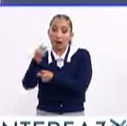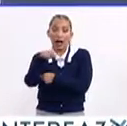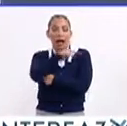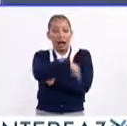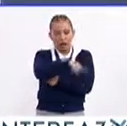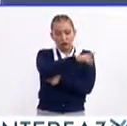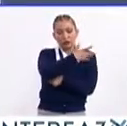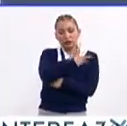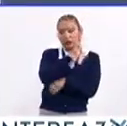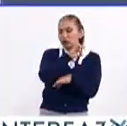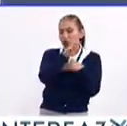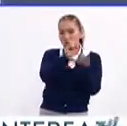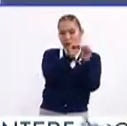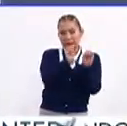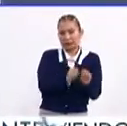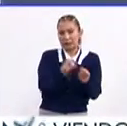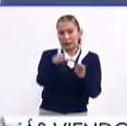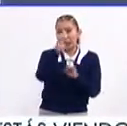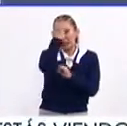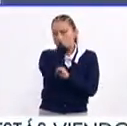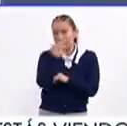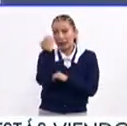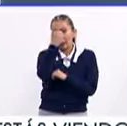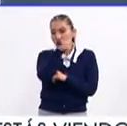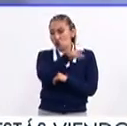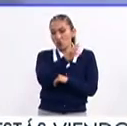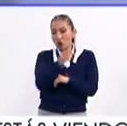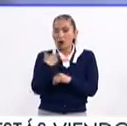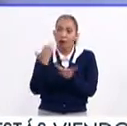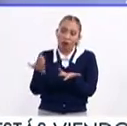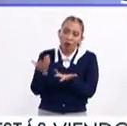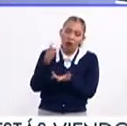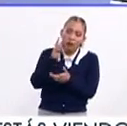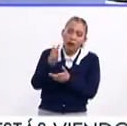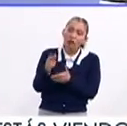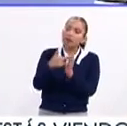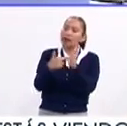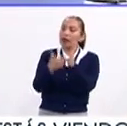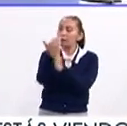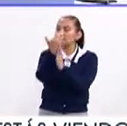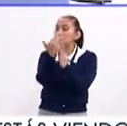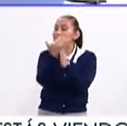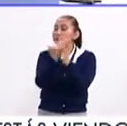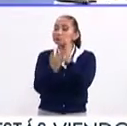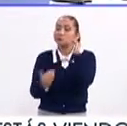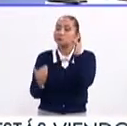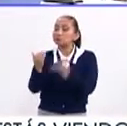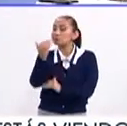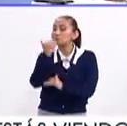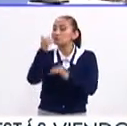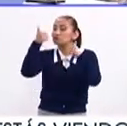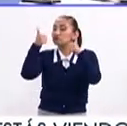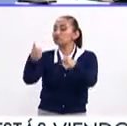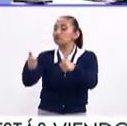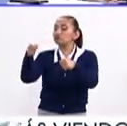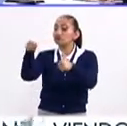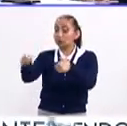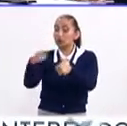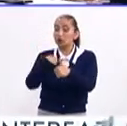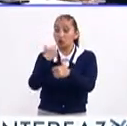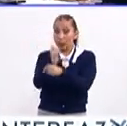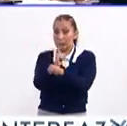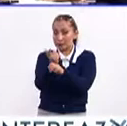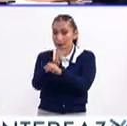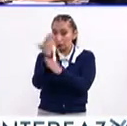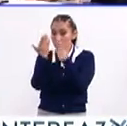ellos tienen, bueno, todo el sistema, el examen lo aplican ellos, te piden obviamente requisitos y un nivel bueno, y además que tu